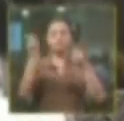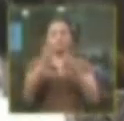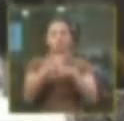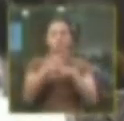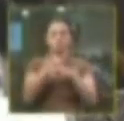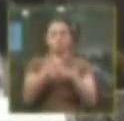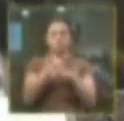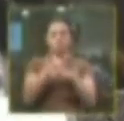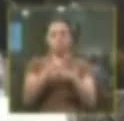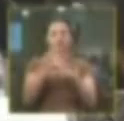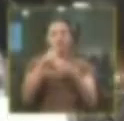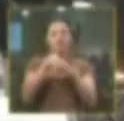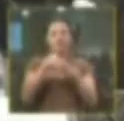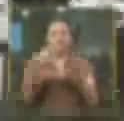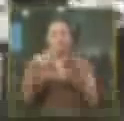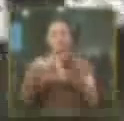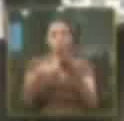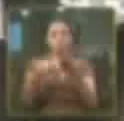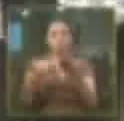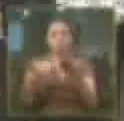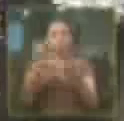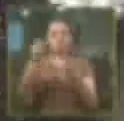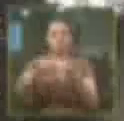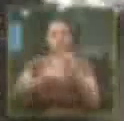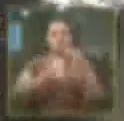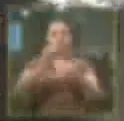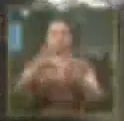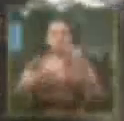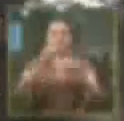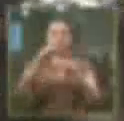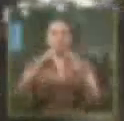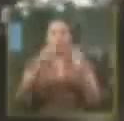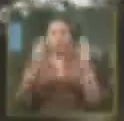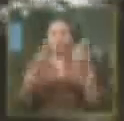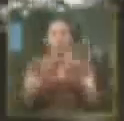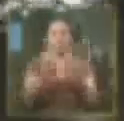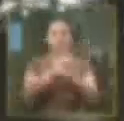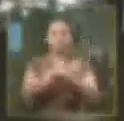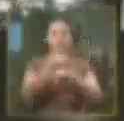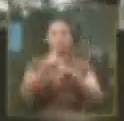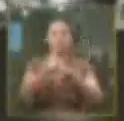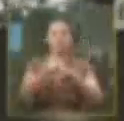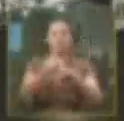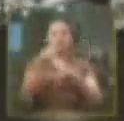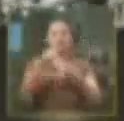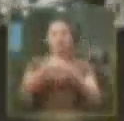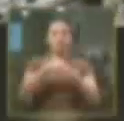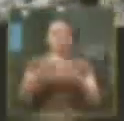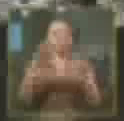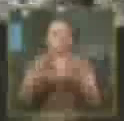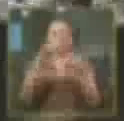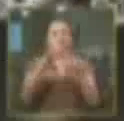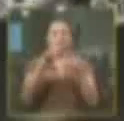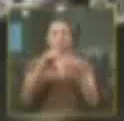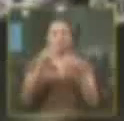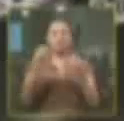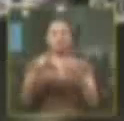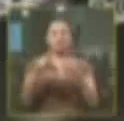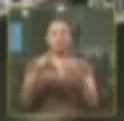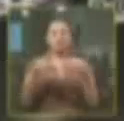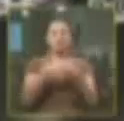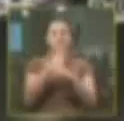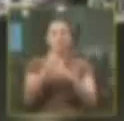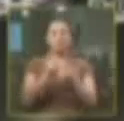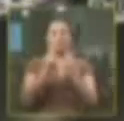produzcan en los debates serán procesadas por la Comisión Directiva. El texto del régimen de transición